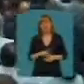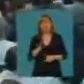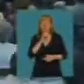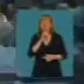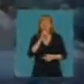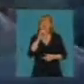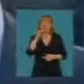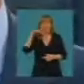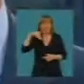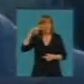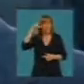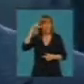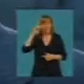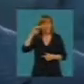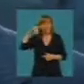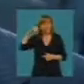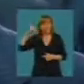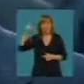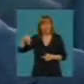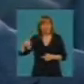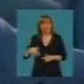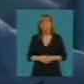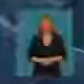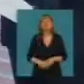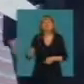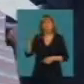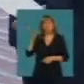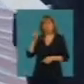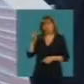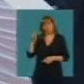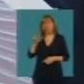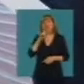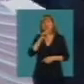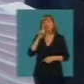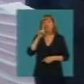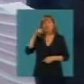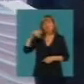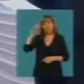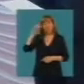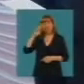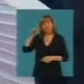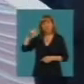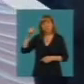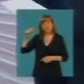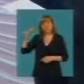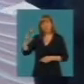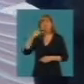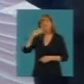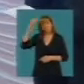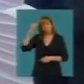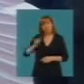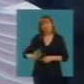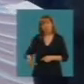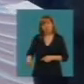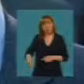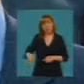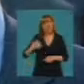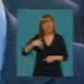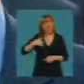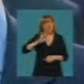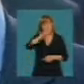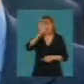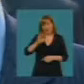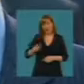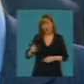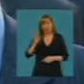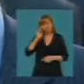Culto. Embajador Héctor Marcos Timerman, juráis por la patria, desempeñar